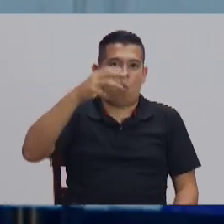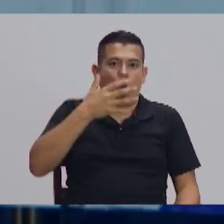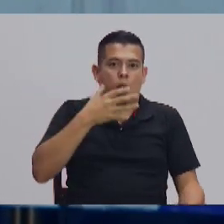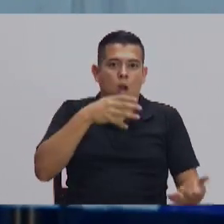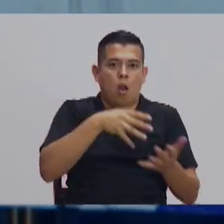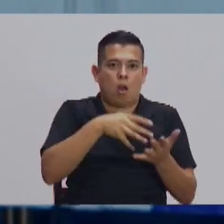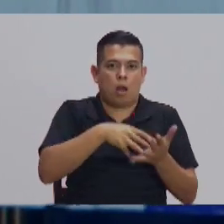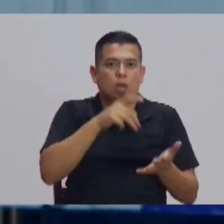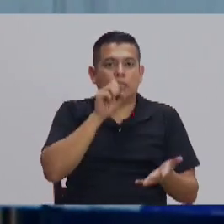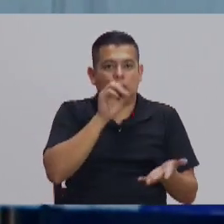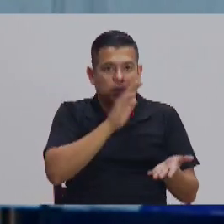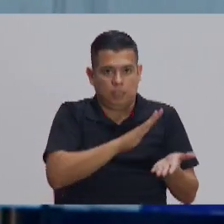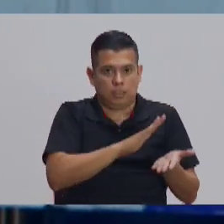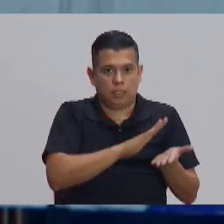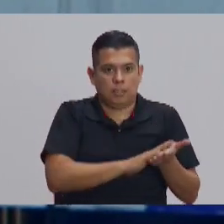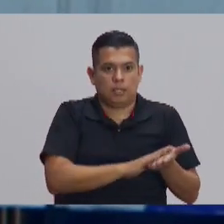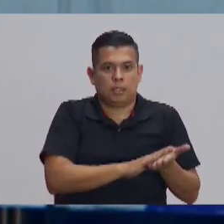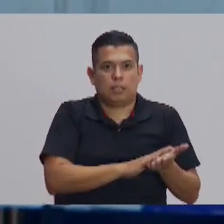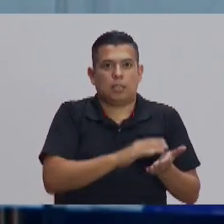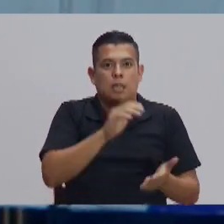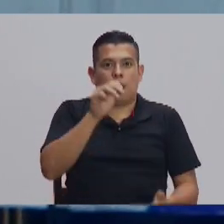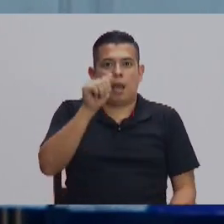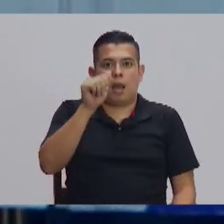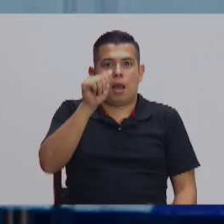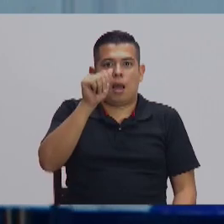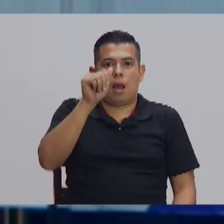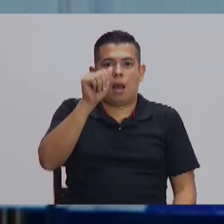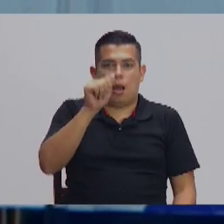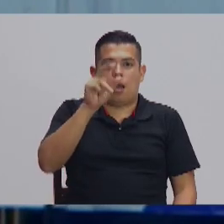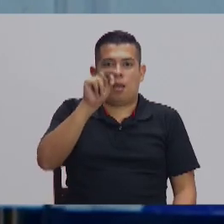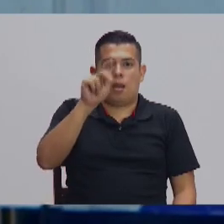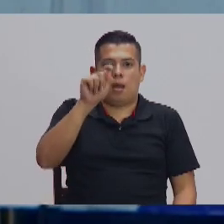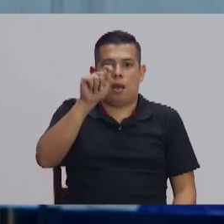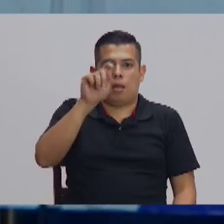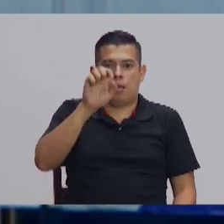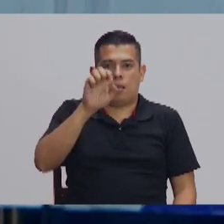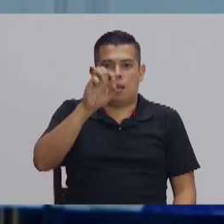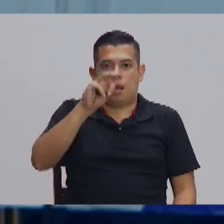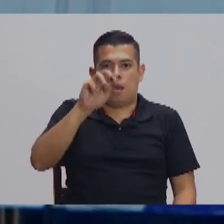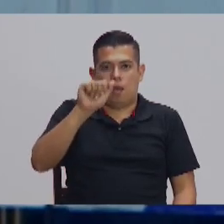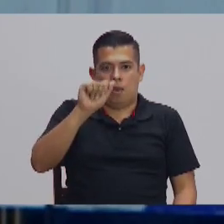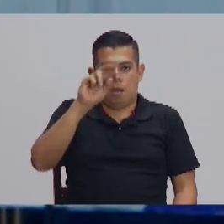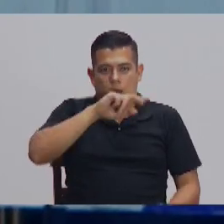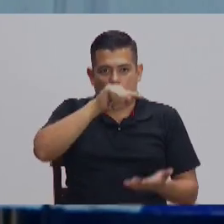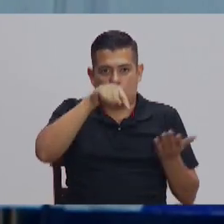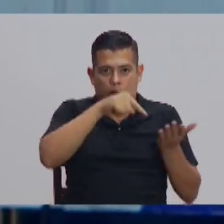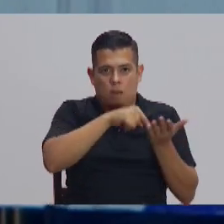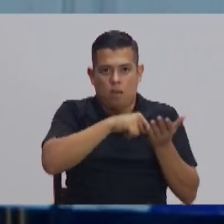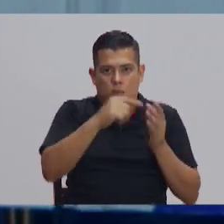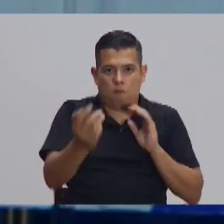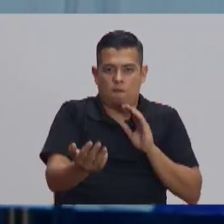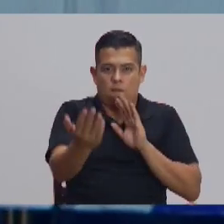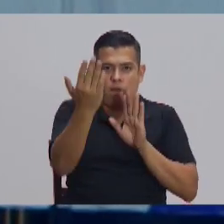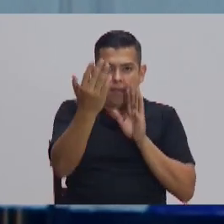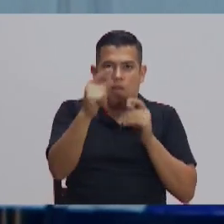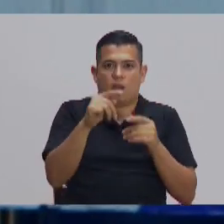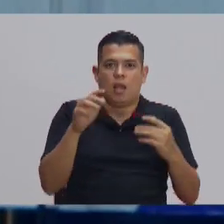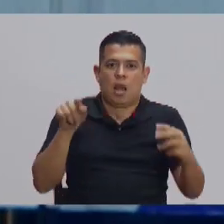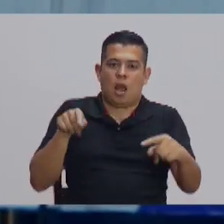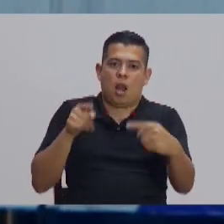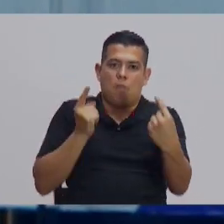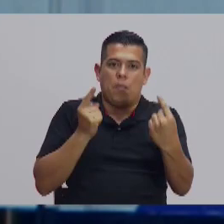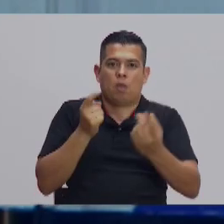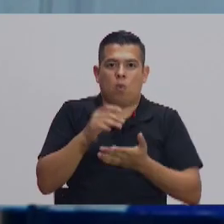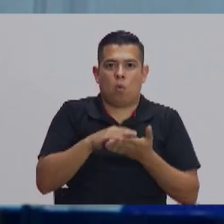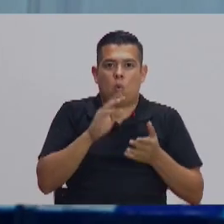de israel dice así anatema y en medio de ti israel no podrás hacer frente a tus enemigos hasta que